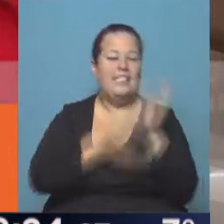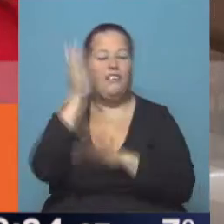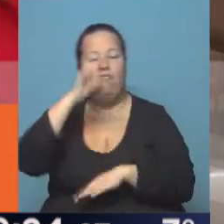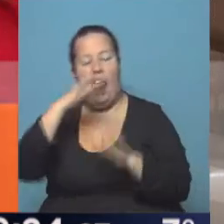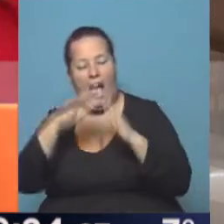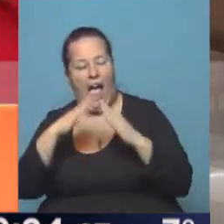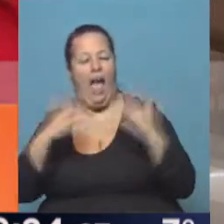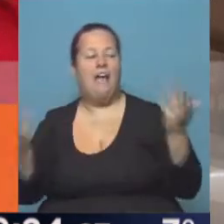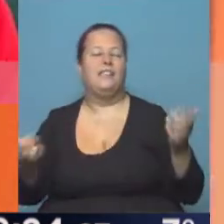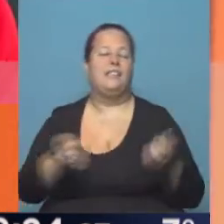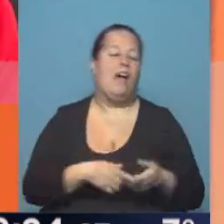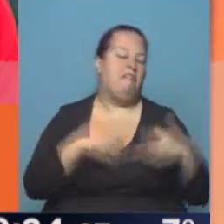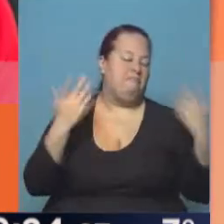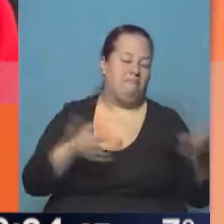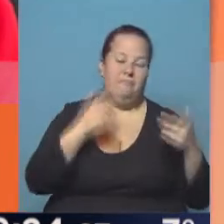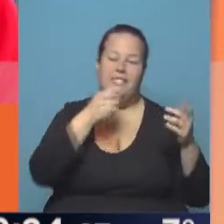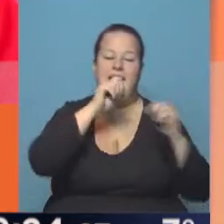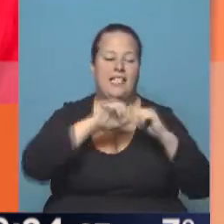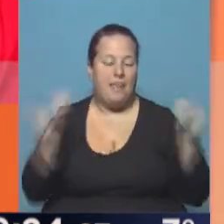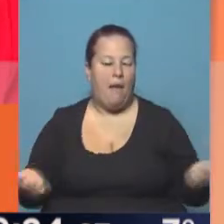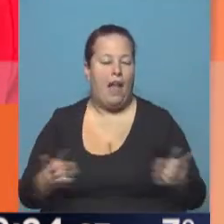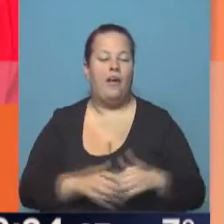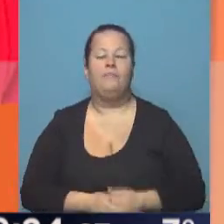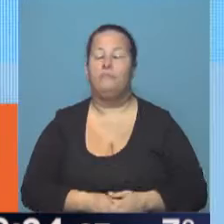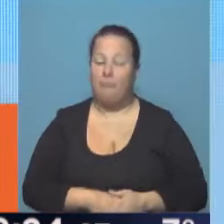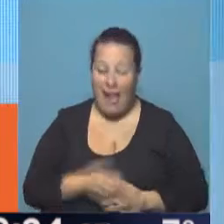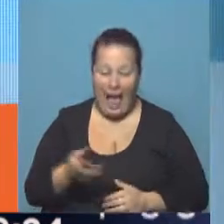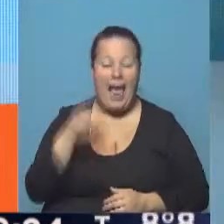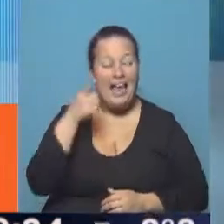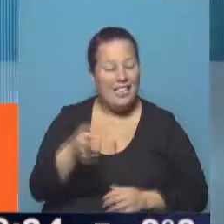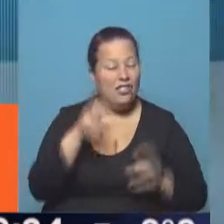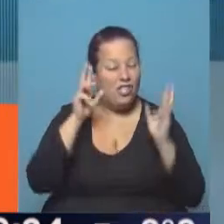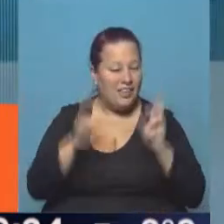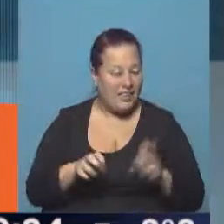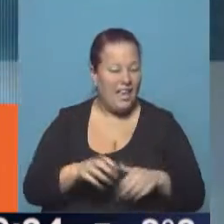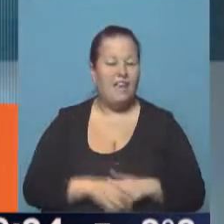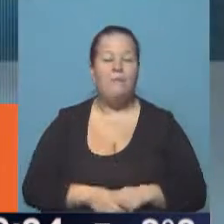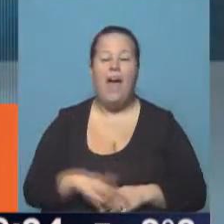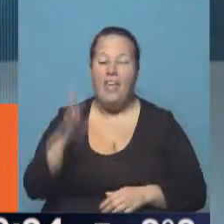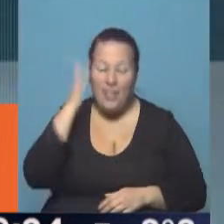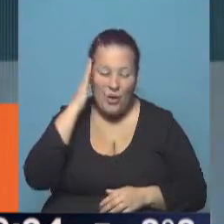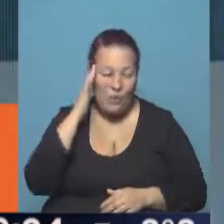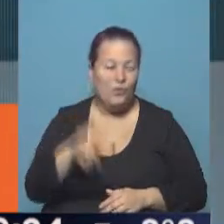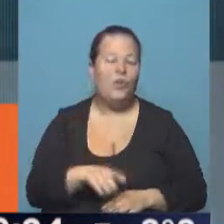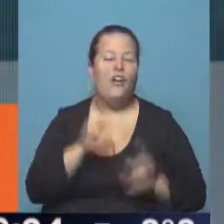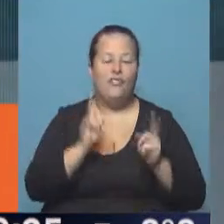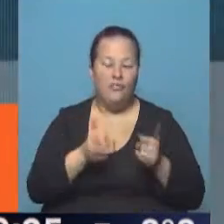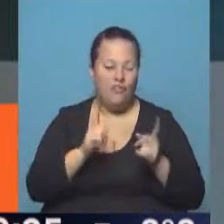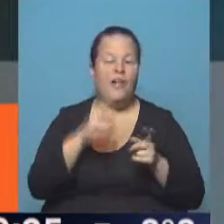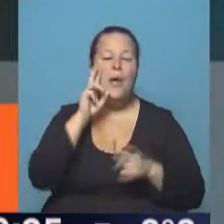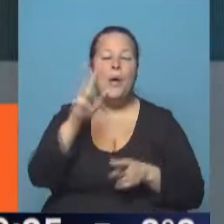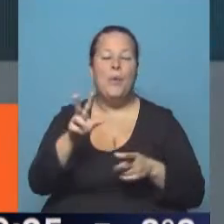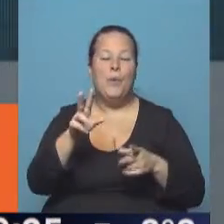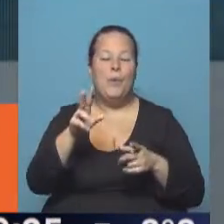la casa, si decidió separarse. Perfecto. Esas cuestiones culturales que se ven en